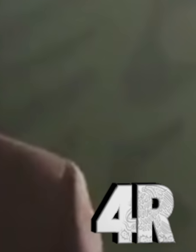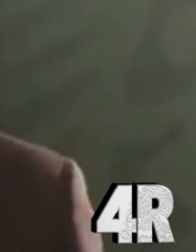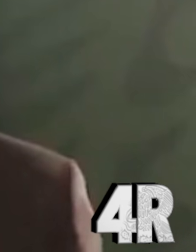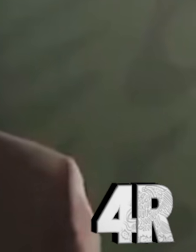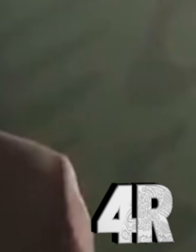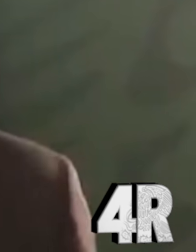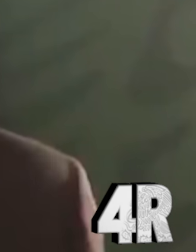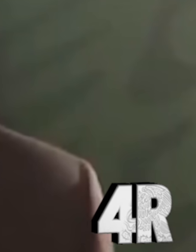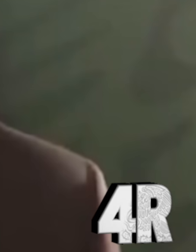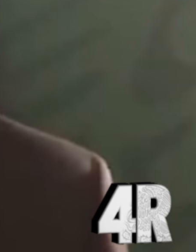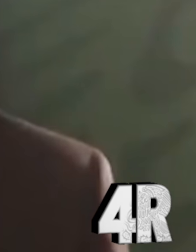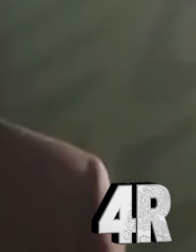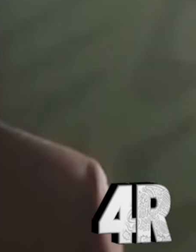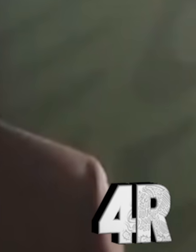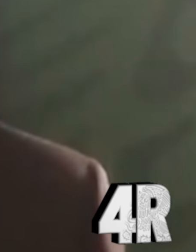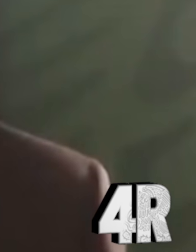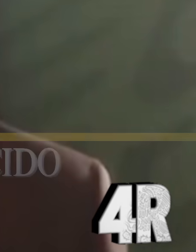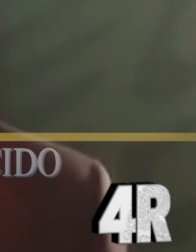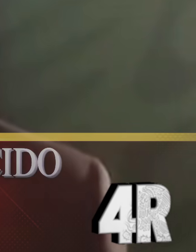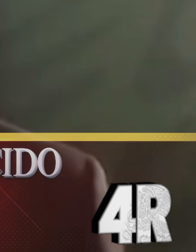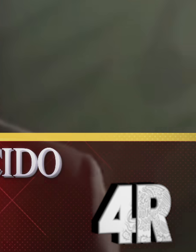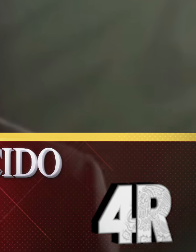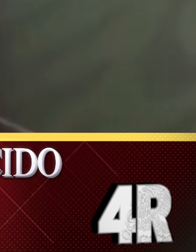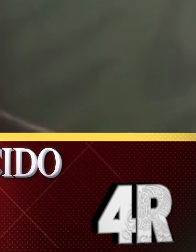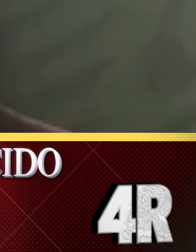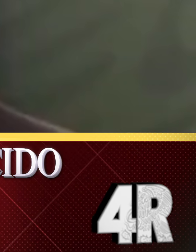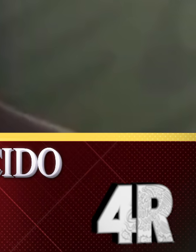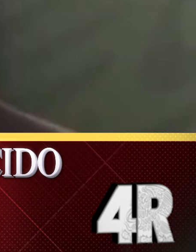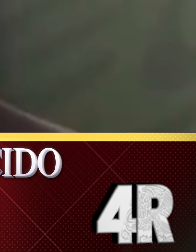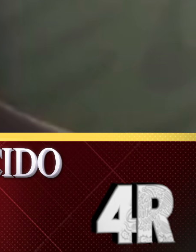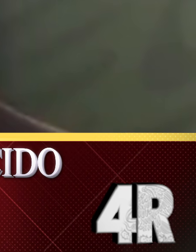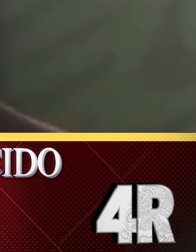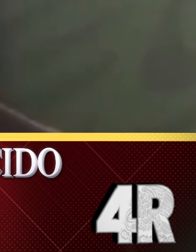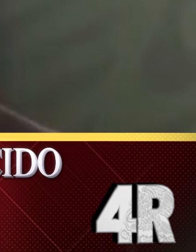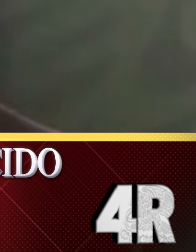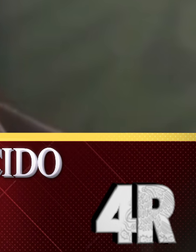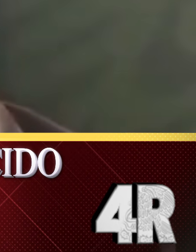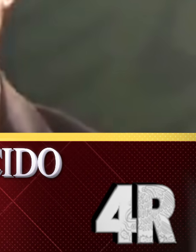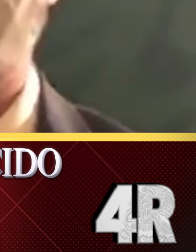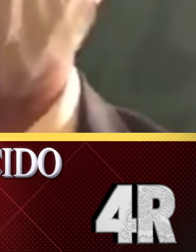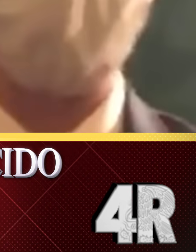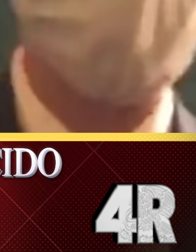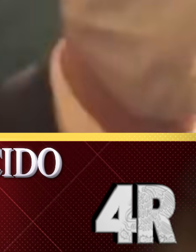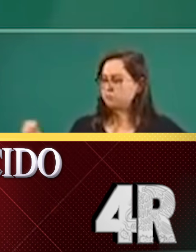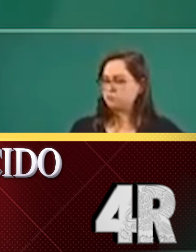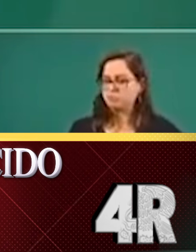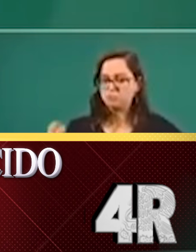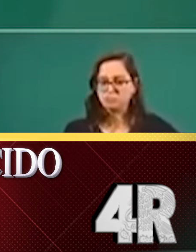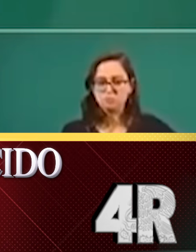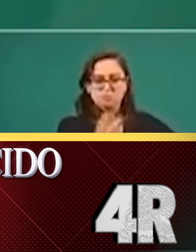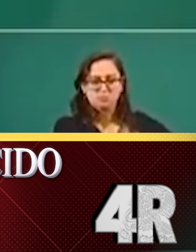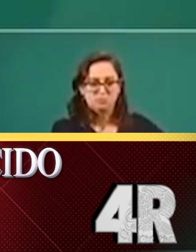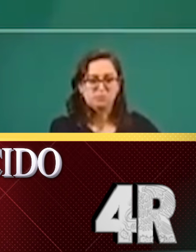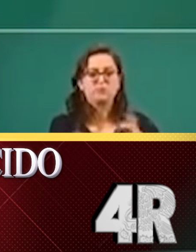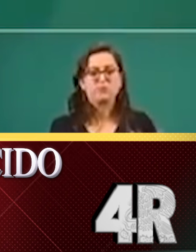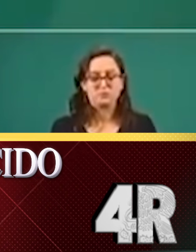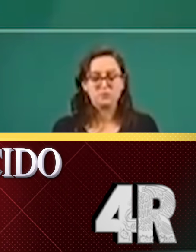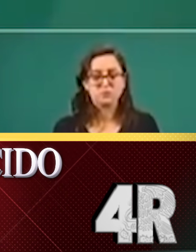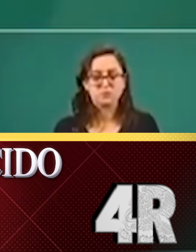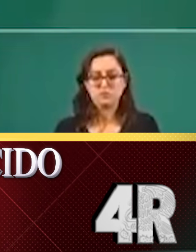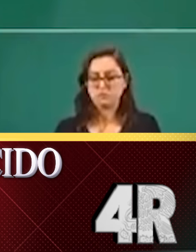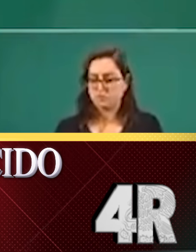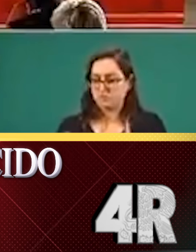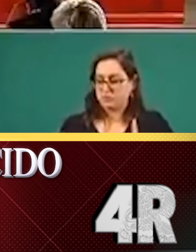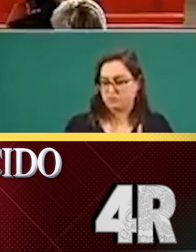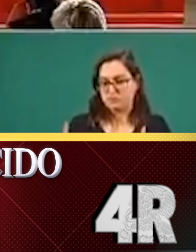Cuarta República. Y sin más que agregar, yo me despido. Yo soy un ciudadano desconocido y me dio muchísimo gusto